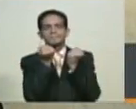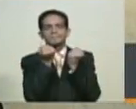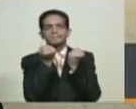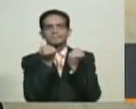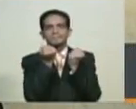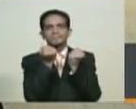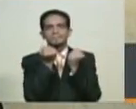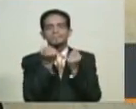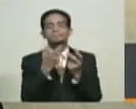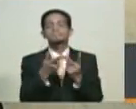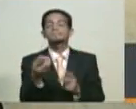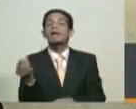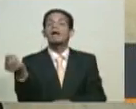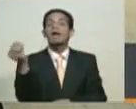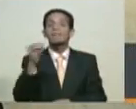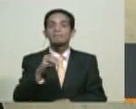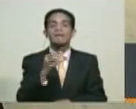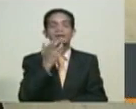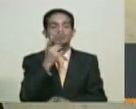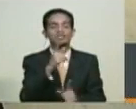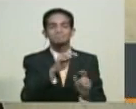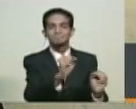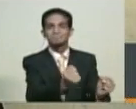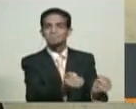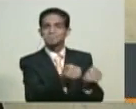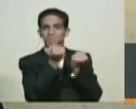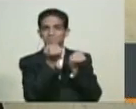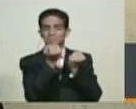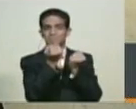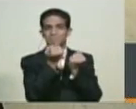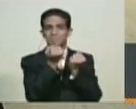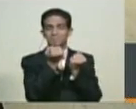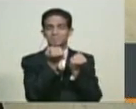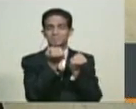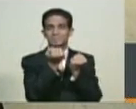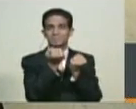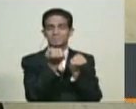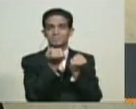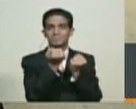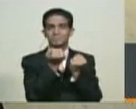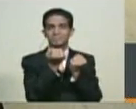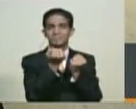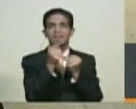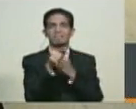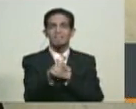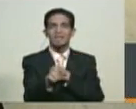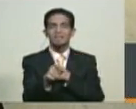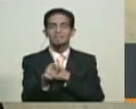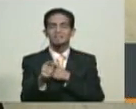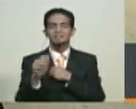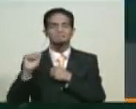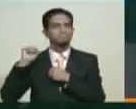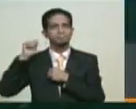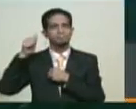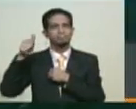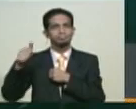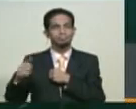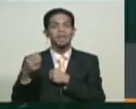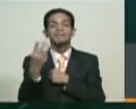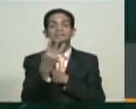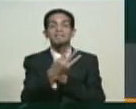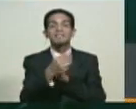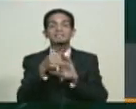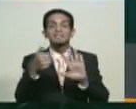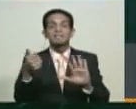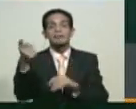Pero además del golpe, la herida financiera dura de estos 36 meses que poco a poco